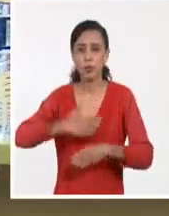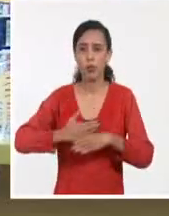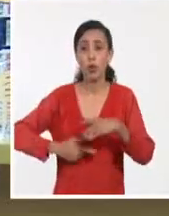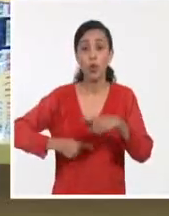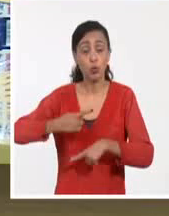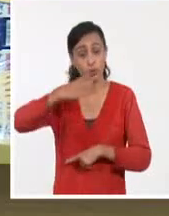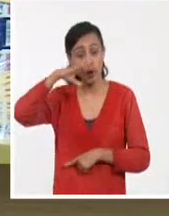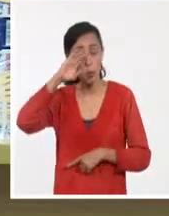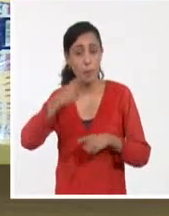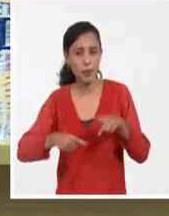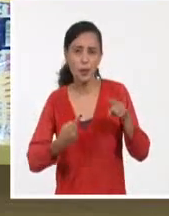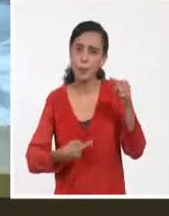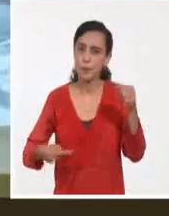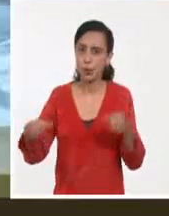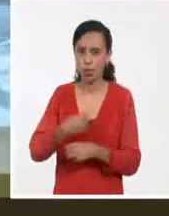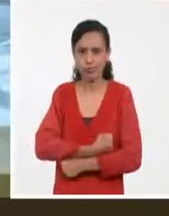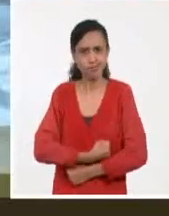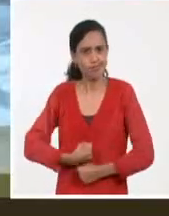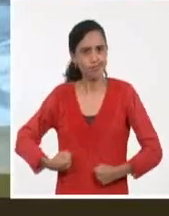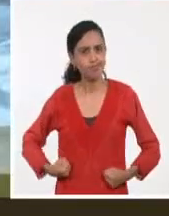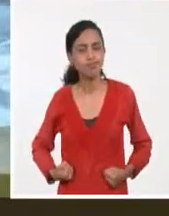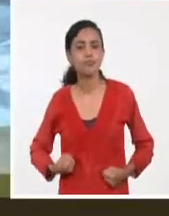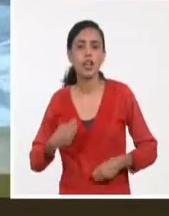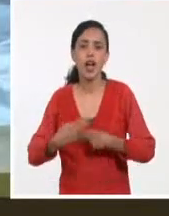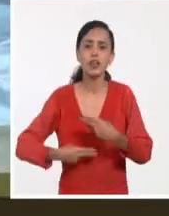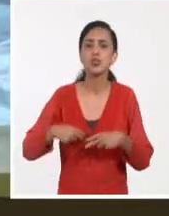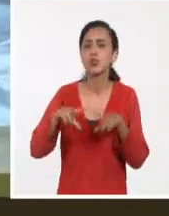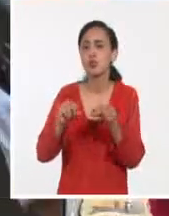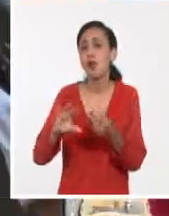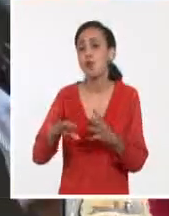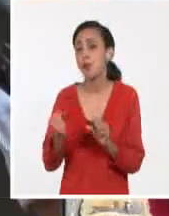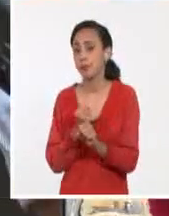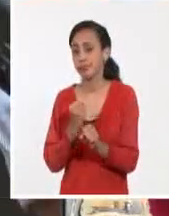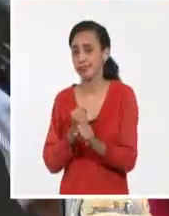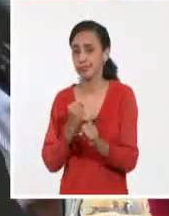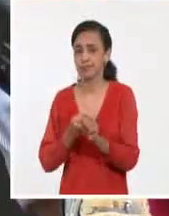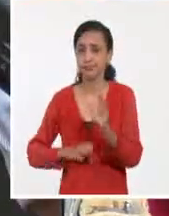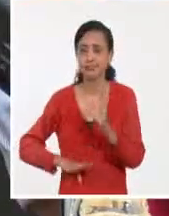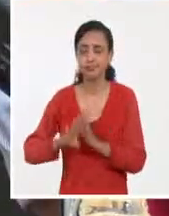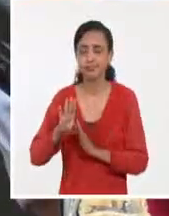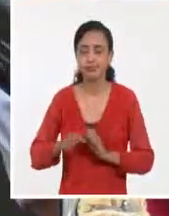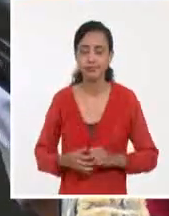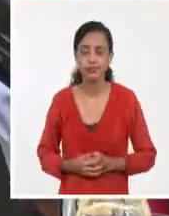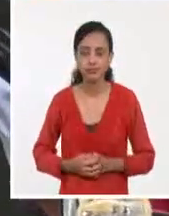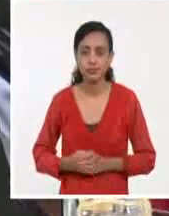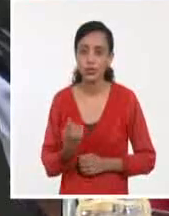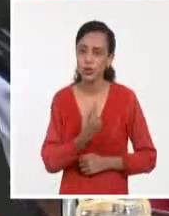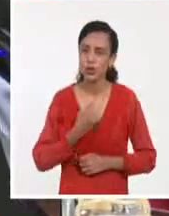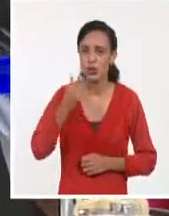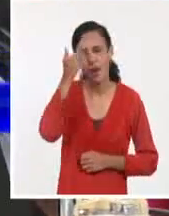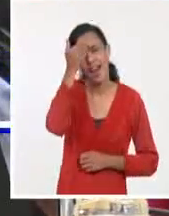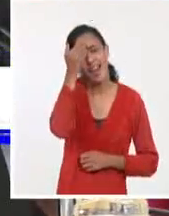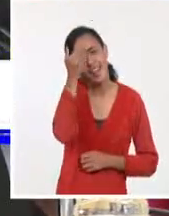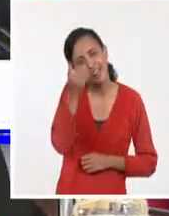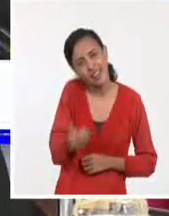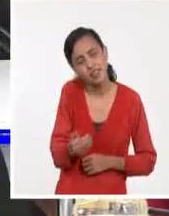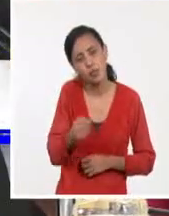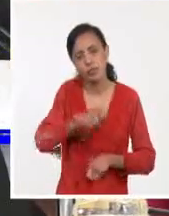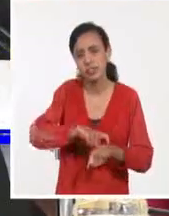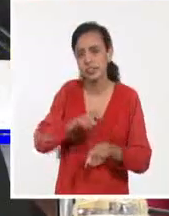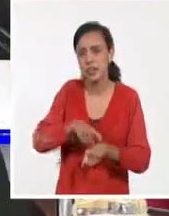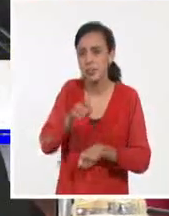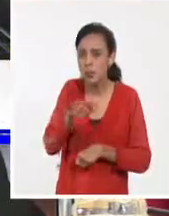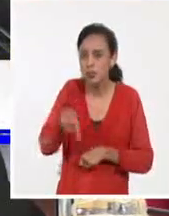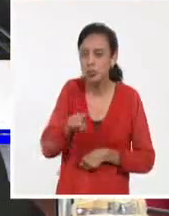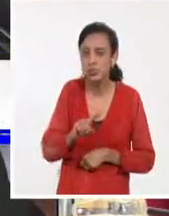una prioridad seguir resistiendo, creando y logrando nuevas oportunidades. Por lo tanto, los que les agradecemos el tiempo que han dedicado a estar